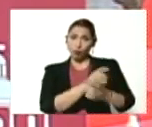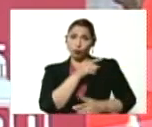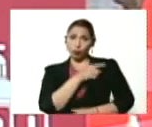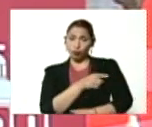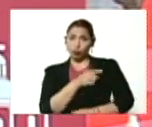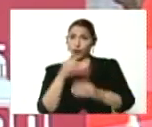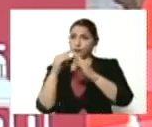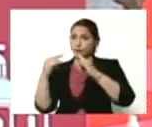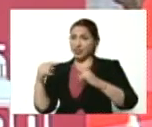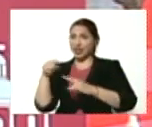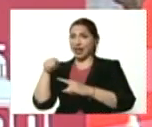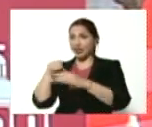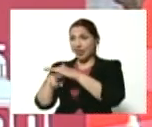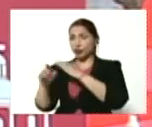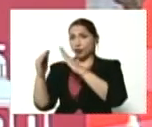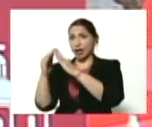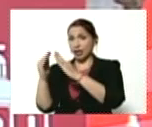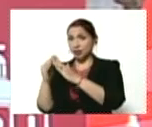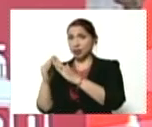este narcotraficante.